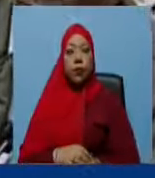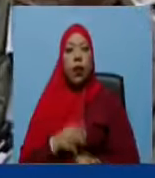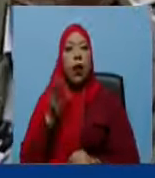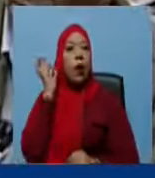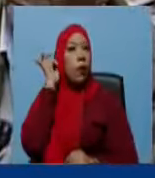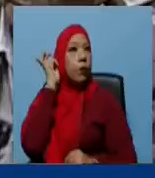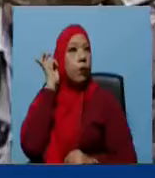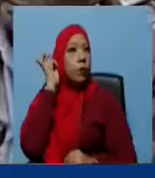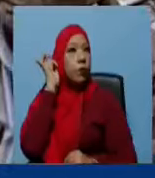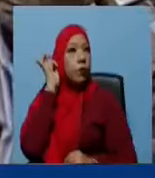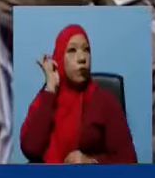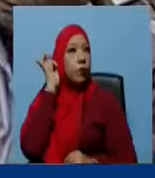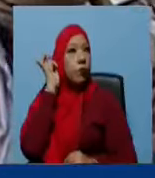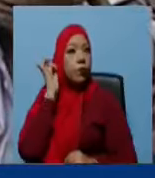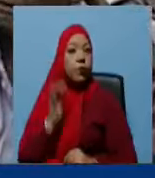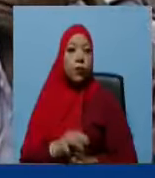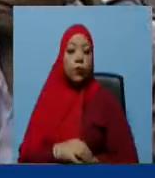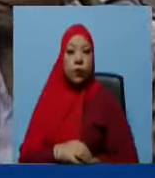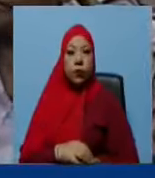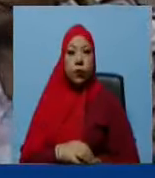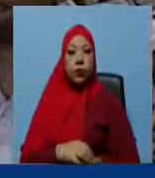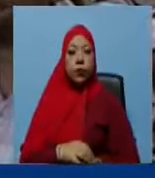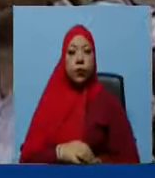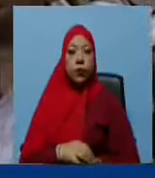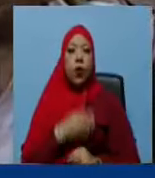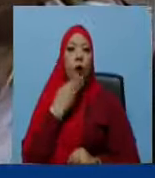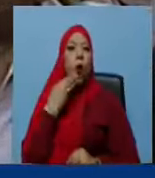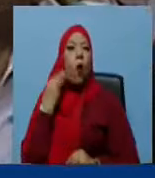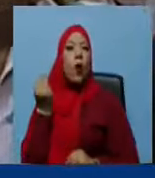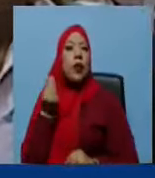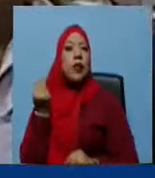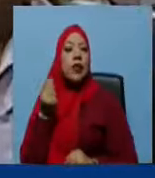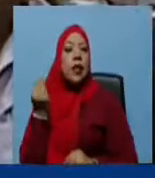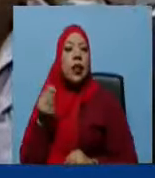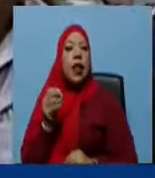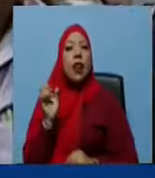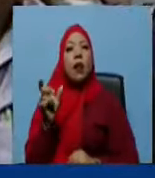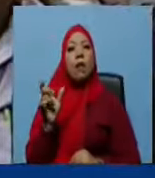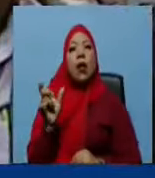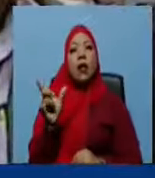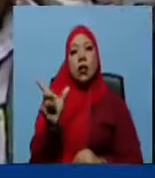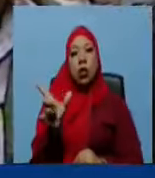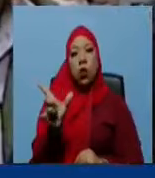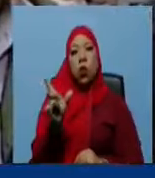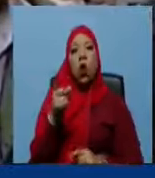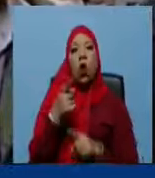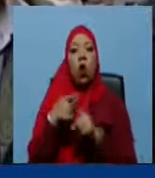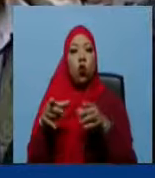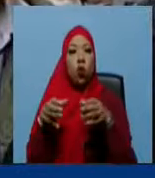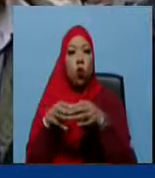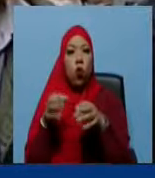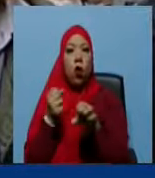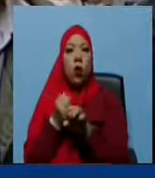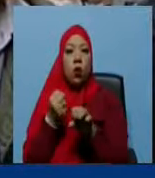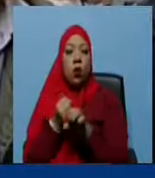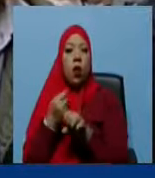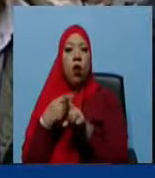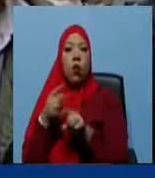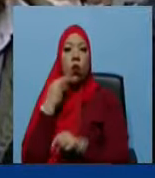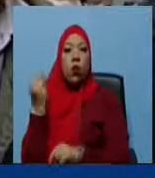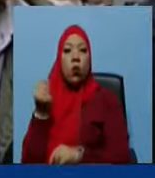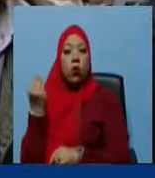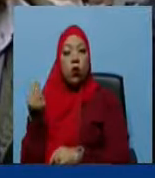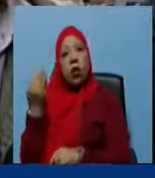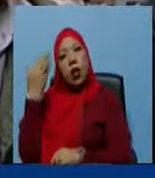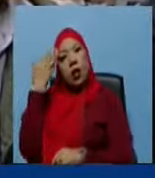muchachas, por aquí está Grecia, por allá están las otras muchachas. Bueno, ya saludé a